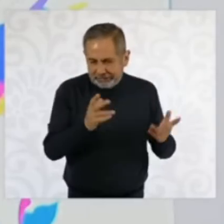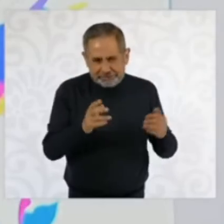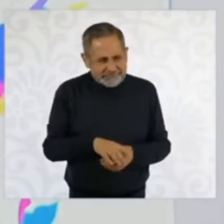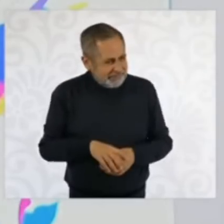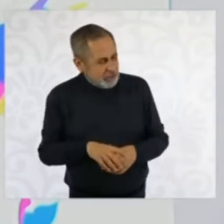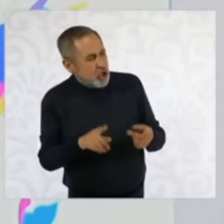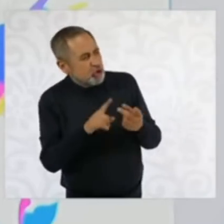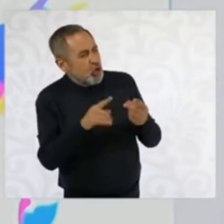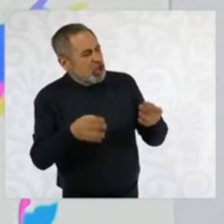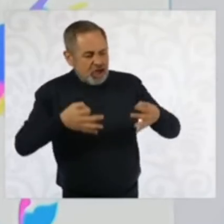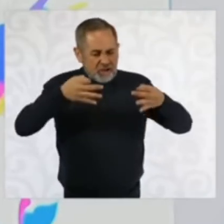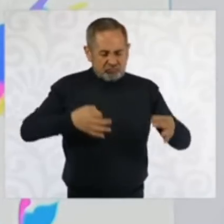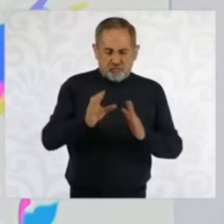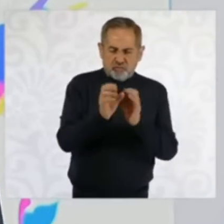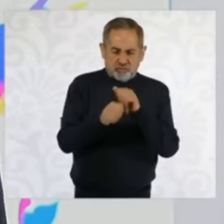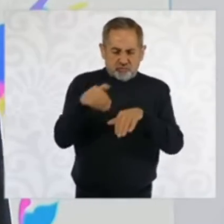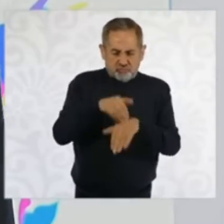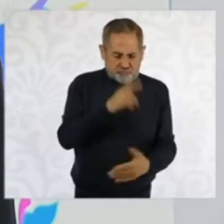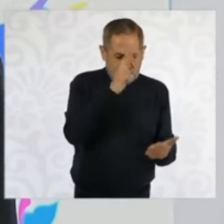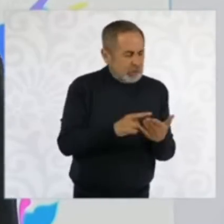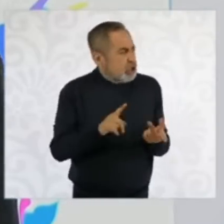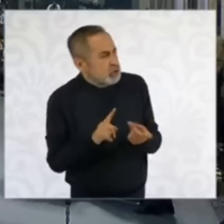¿dónde quedaron sus principios constitucionales?